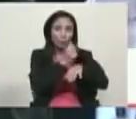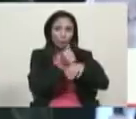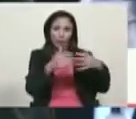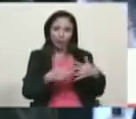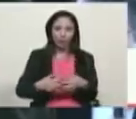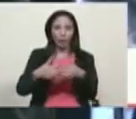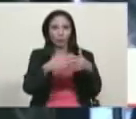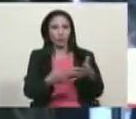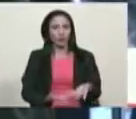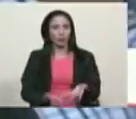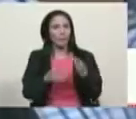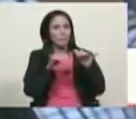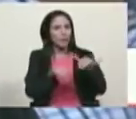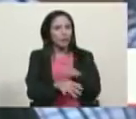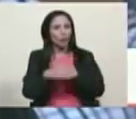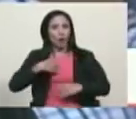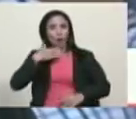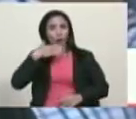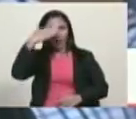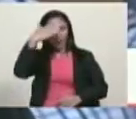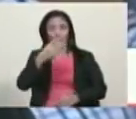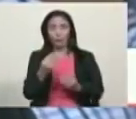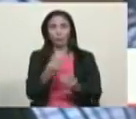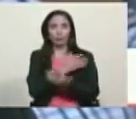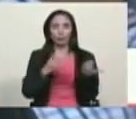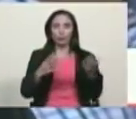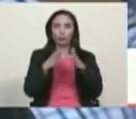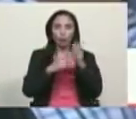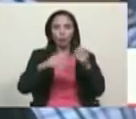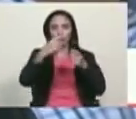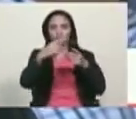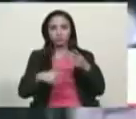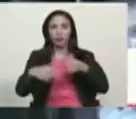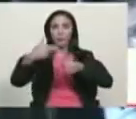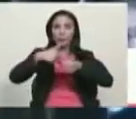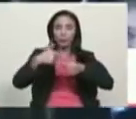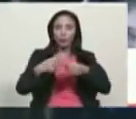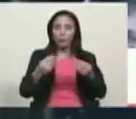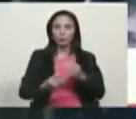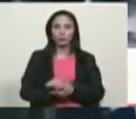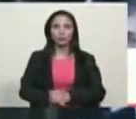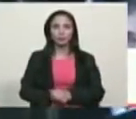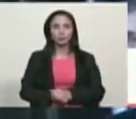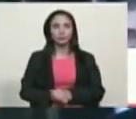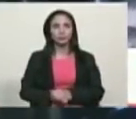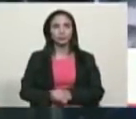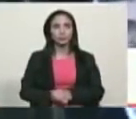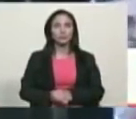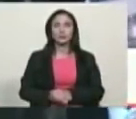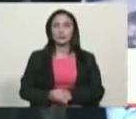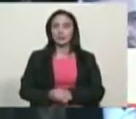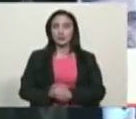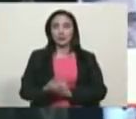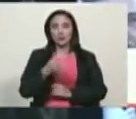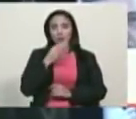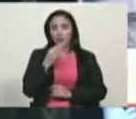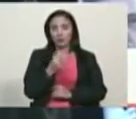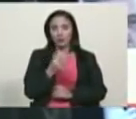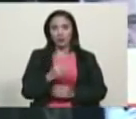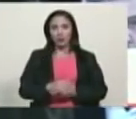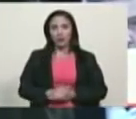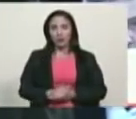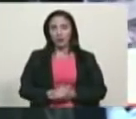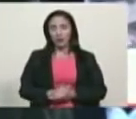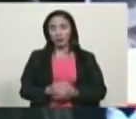las mismas razones, por su riqueza, por su petróleo. Eso fue un momento verdaderamente, particularmente